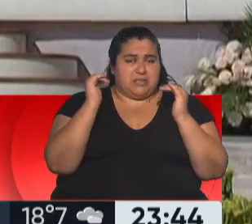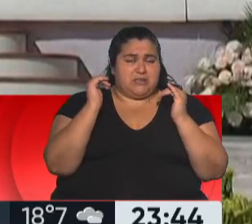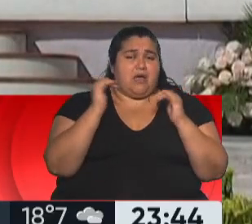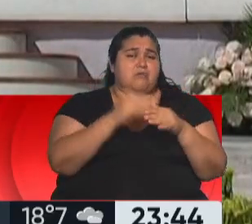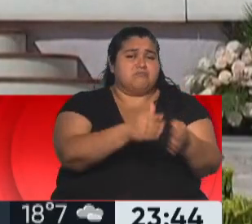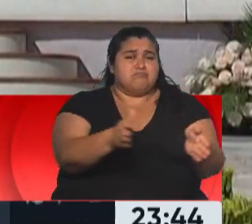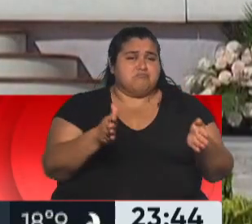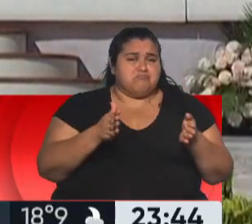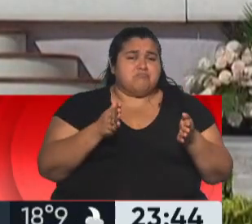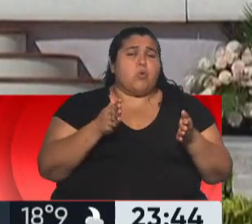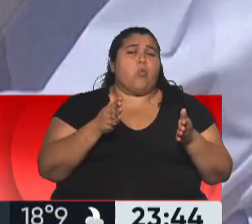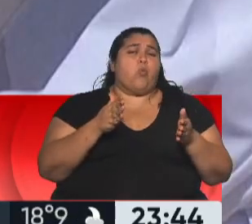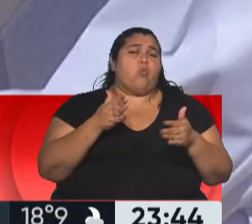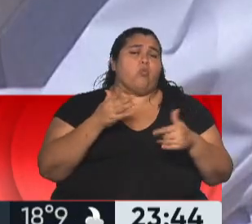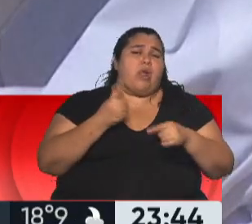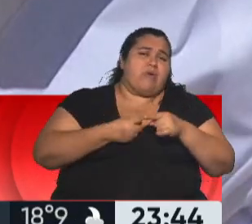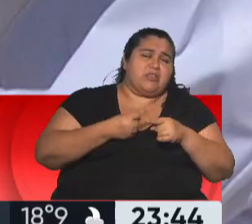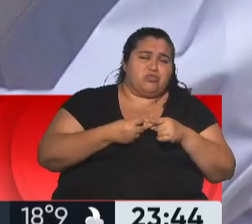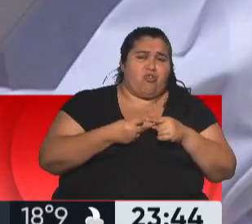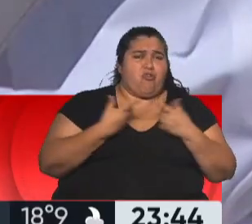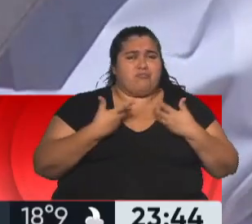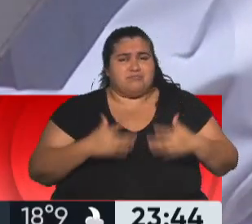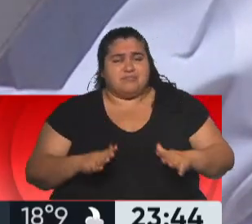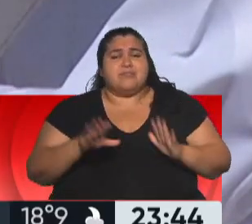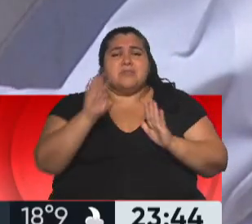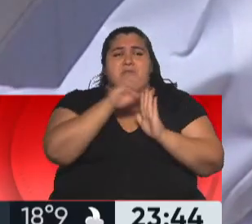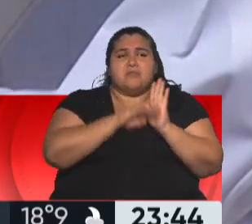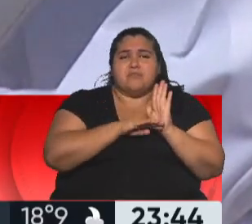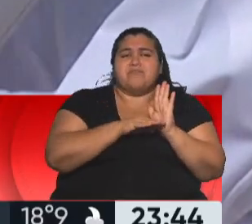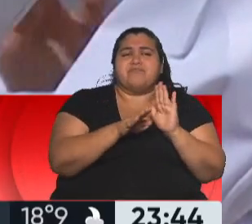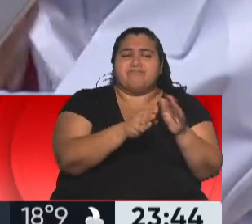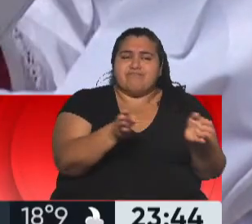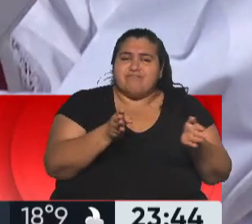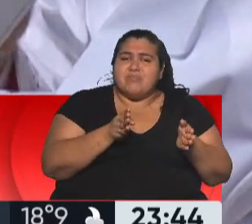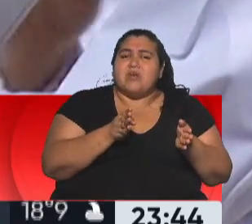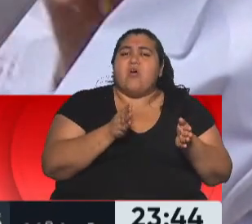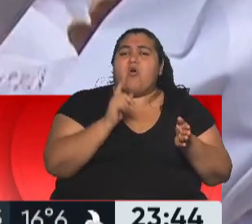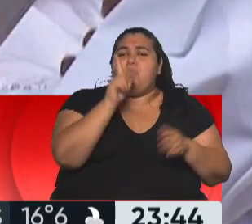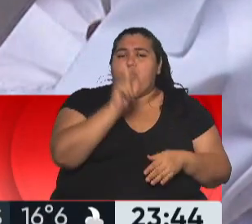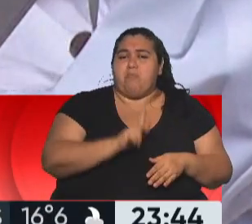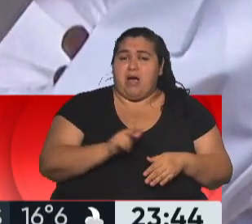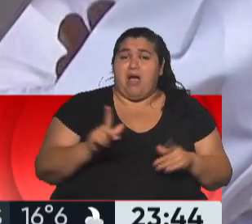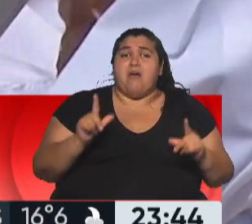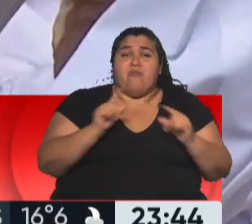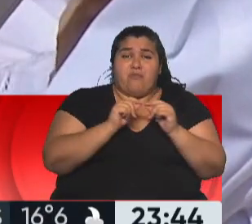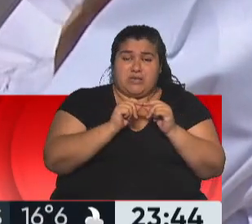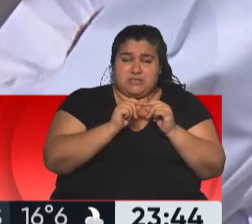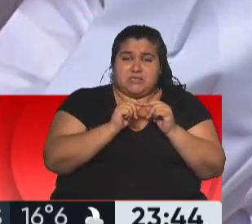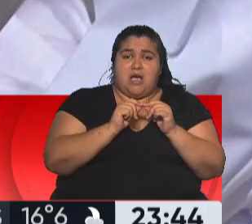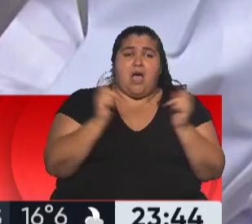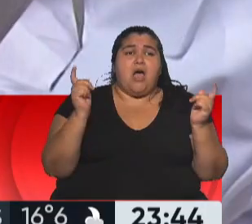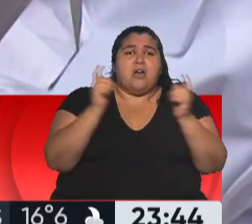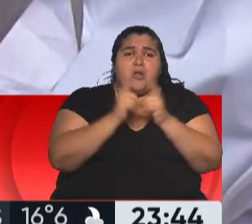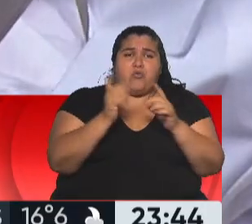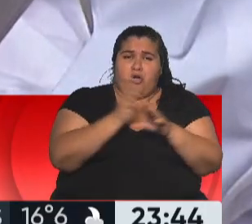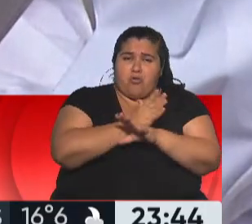ceremonia según lo establece un documento que regula el rito fúnebre de un papa. La fecha del funeral será fijada por una reunión